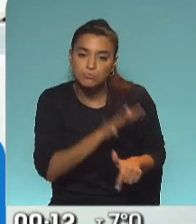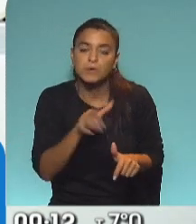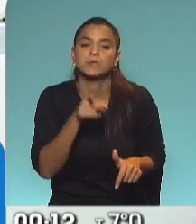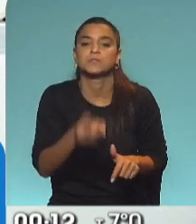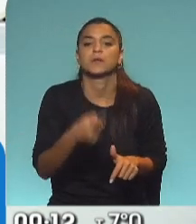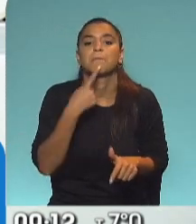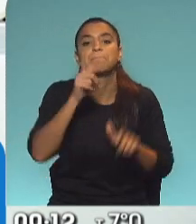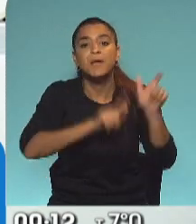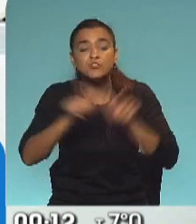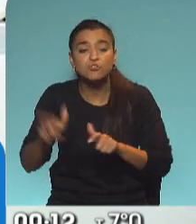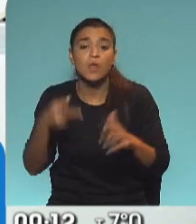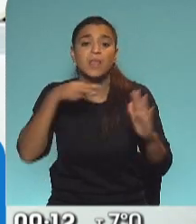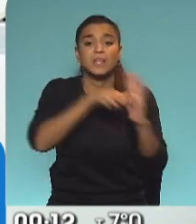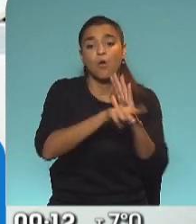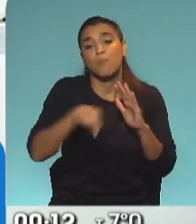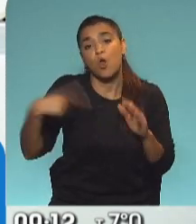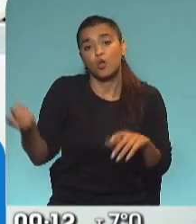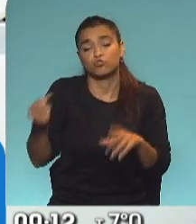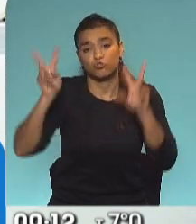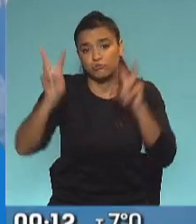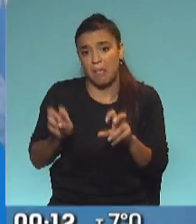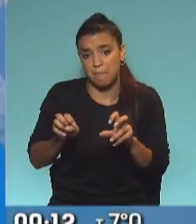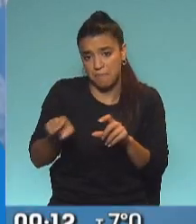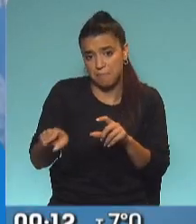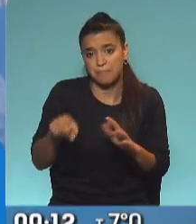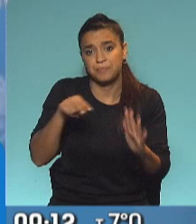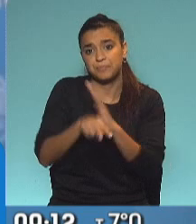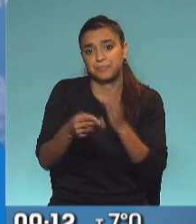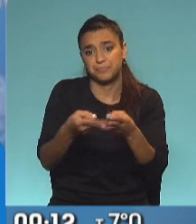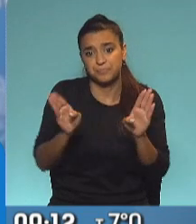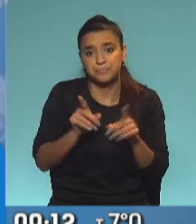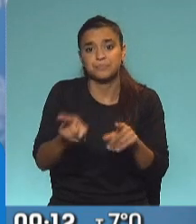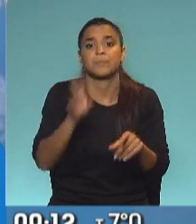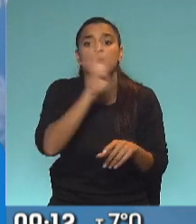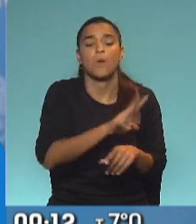y las personas que están internadas por otra causa en terapia intensiva, consolidando ese